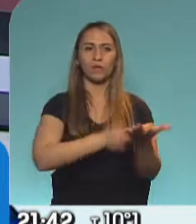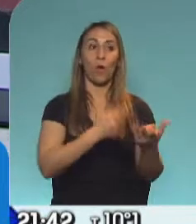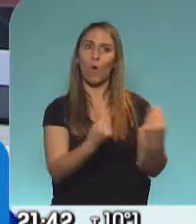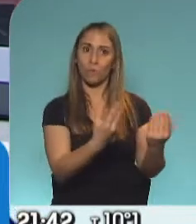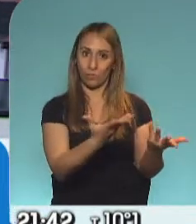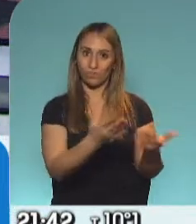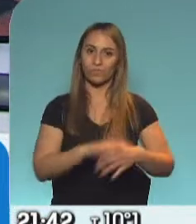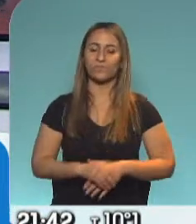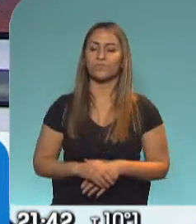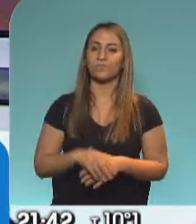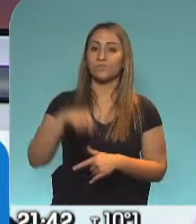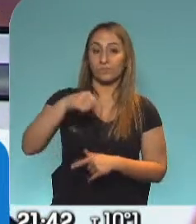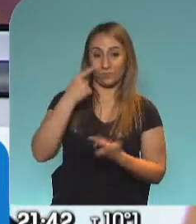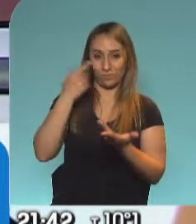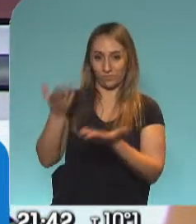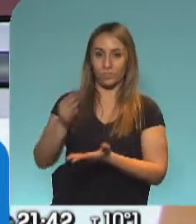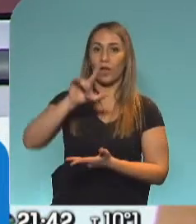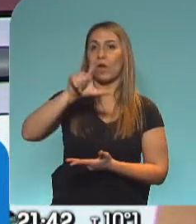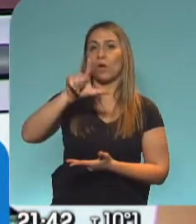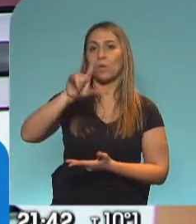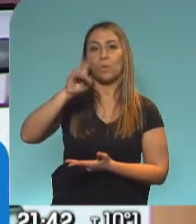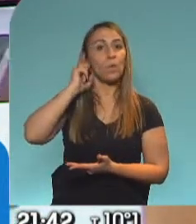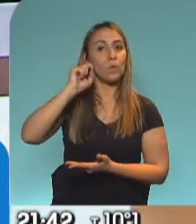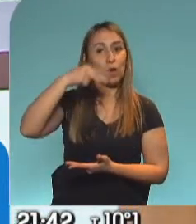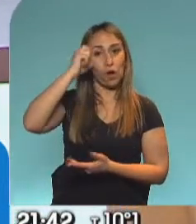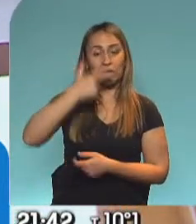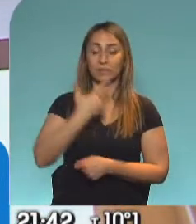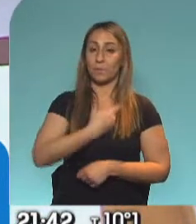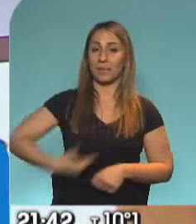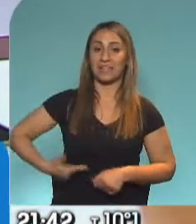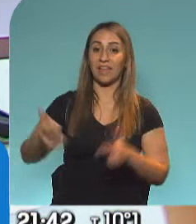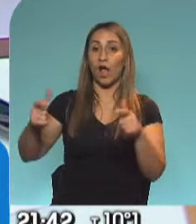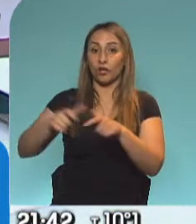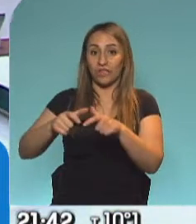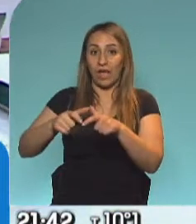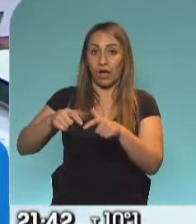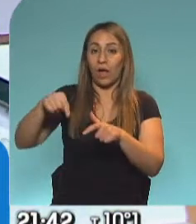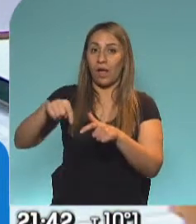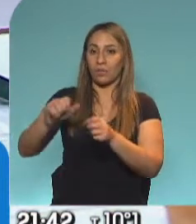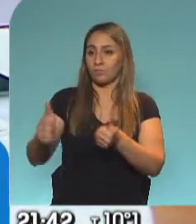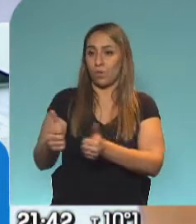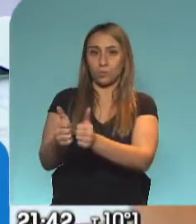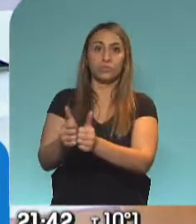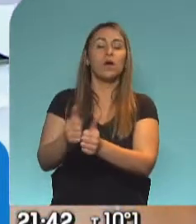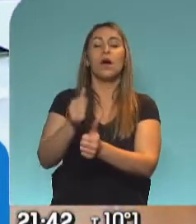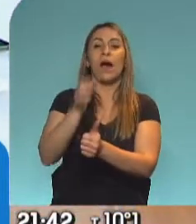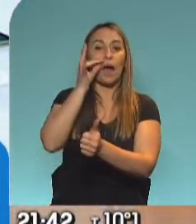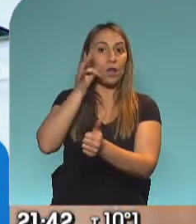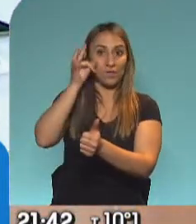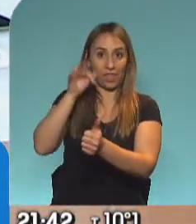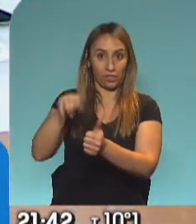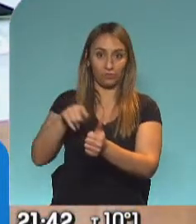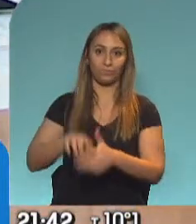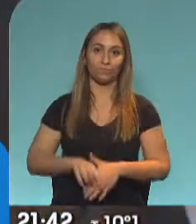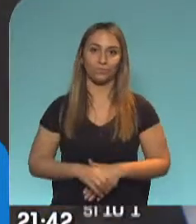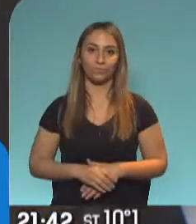oportuno de escuchar entonces a Alberto Lugones, presidente del Consejo. Con él estuvo Alfredo Simón y vamos a escuchar el